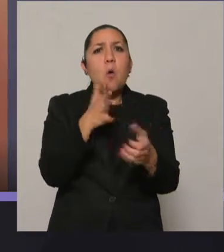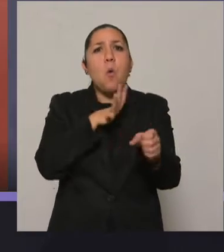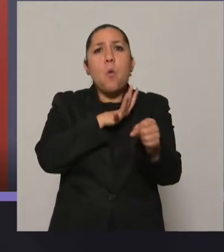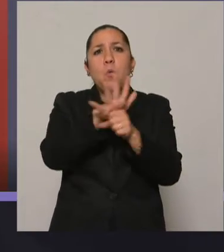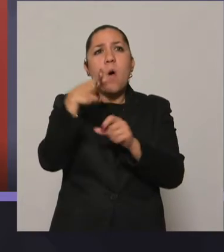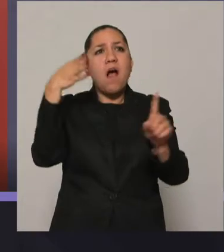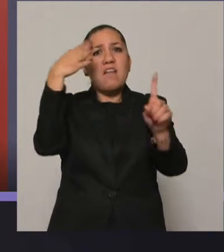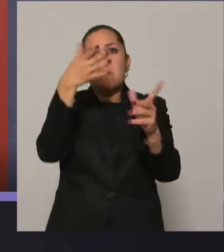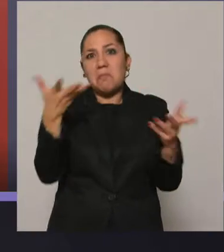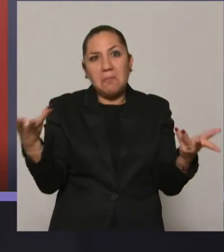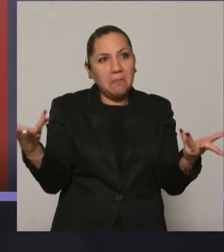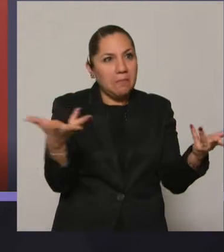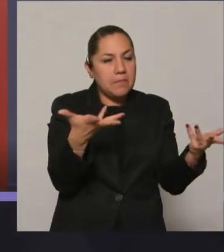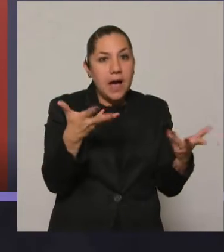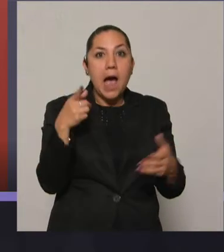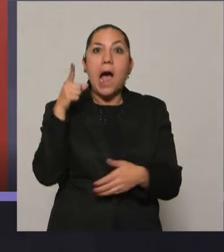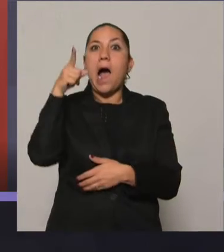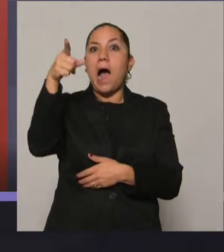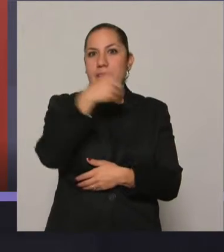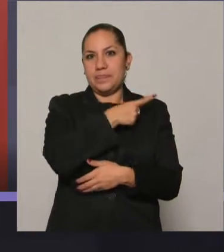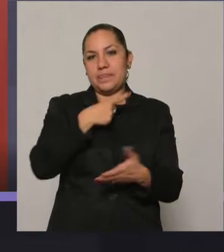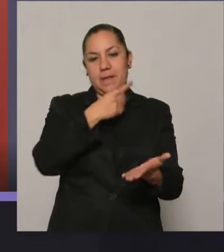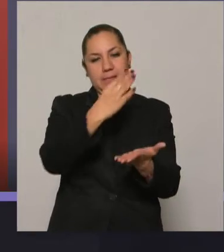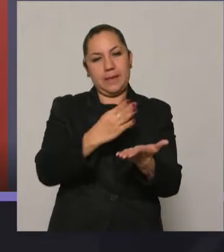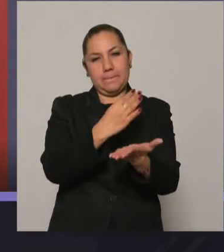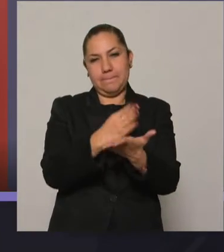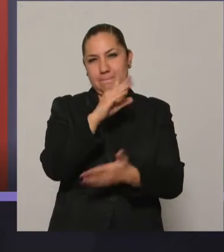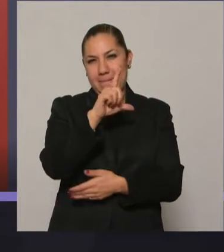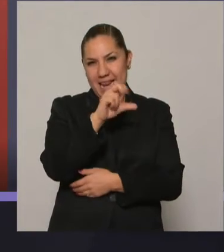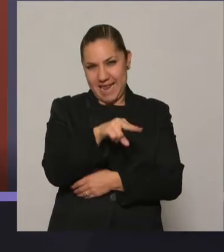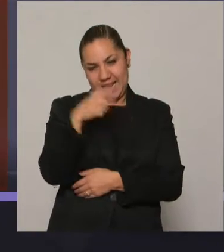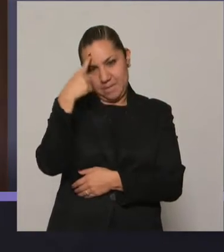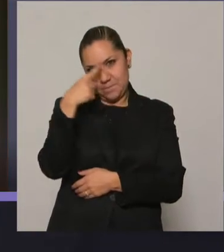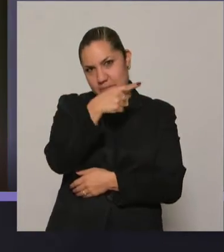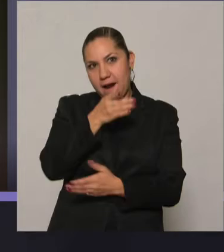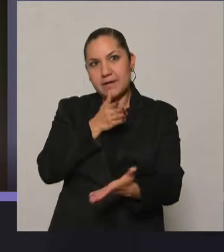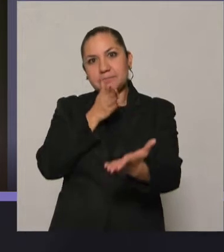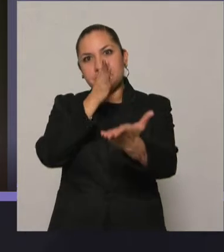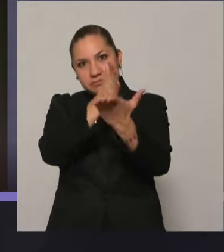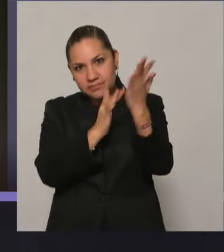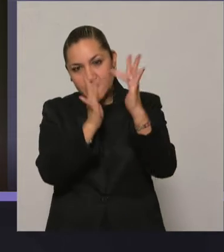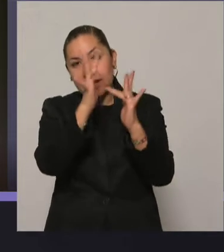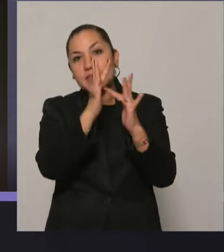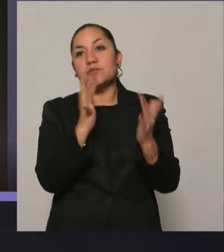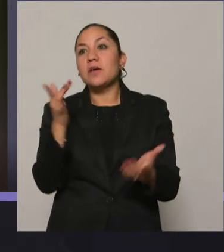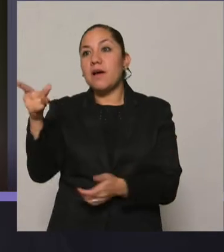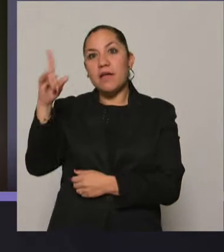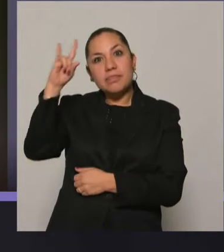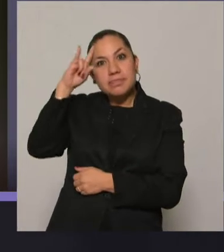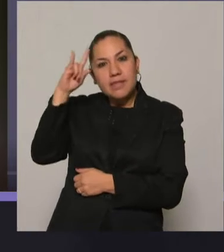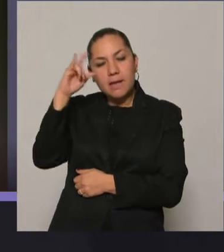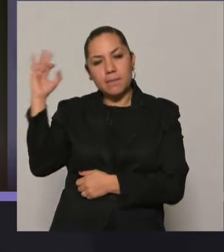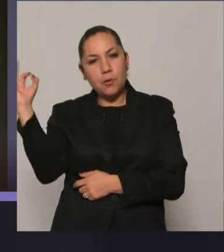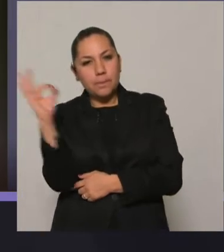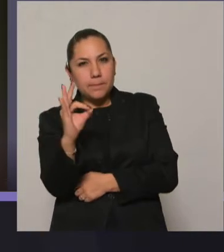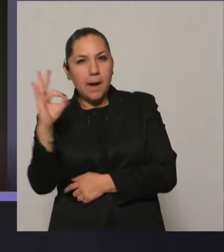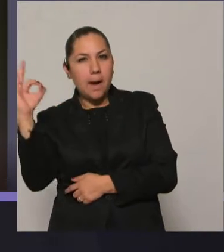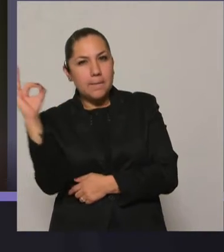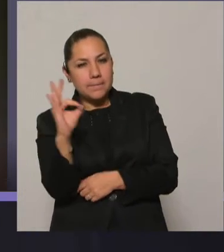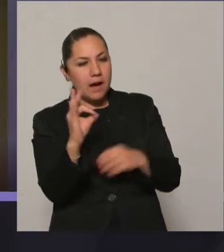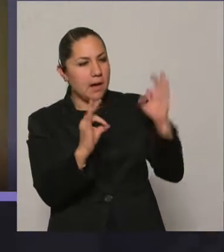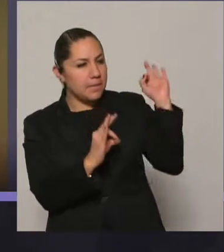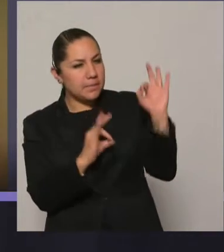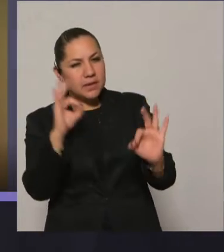a Belén a cumplir una misión, ¿no? Y pues el diablo, ya ves que el mal se inmiscuye en todos lados y adopta todas las formas